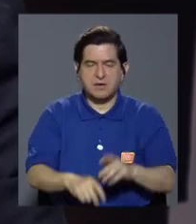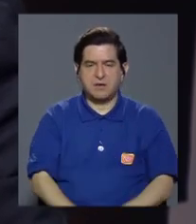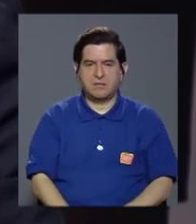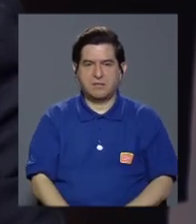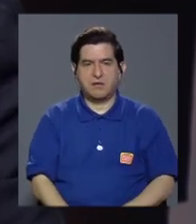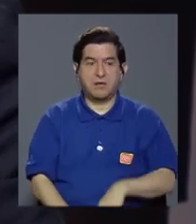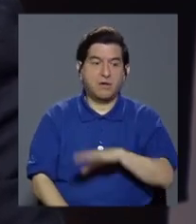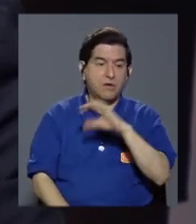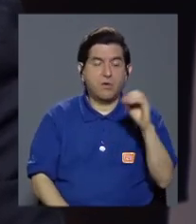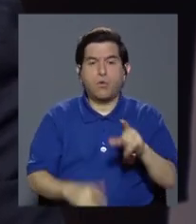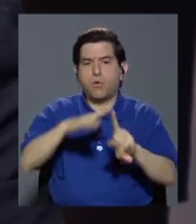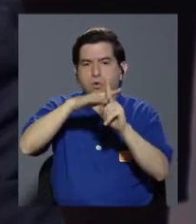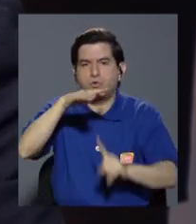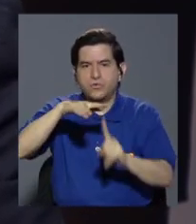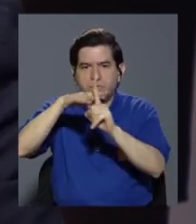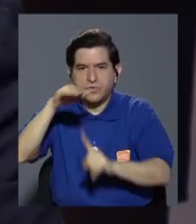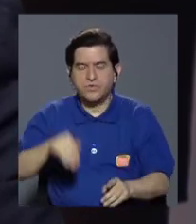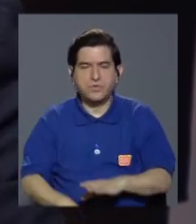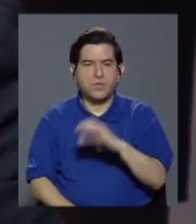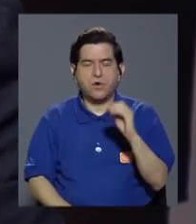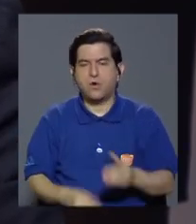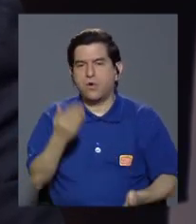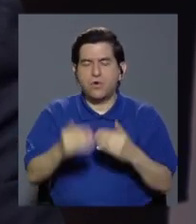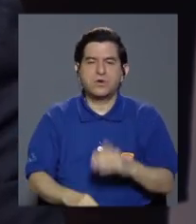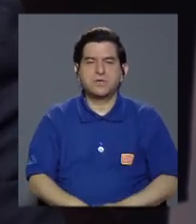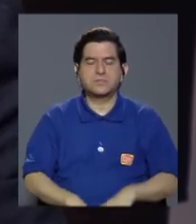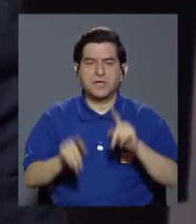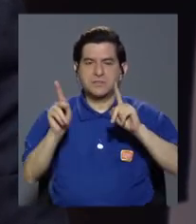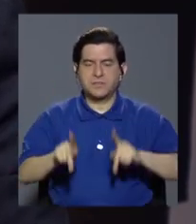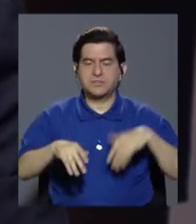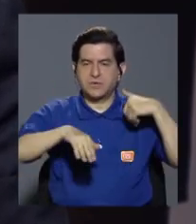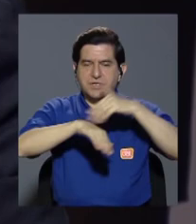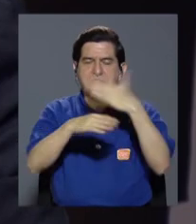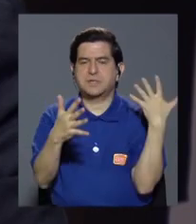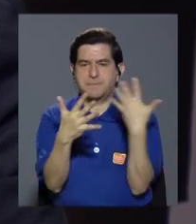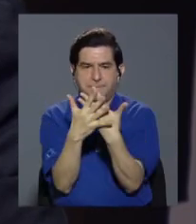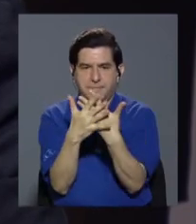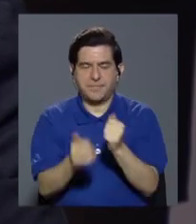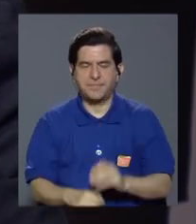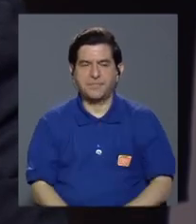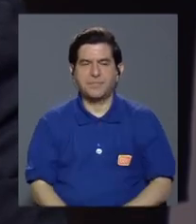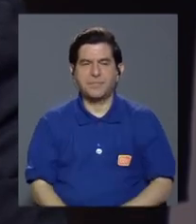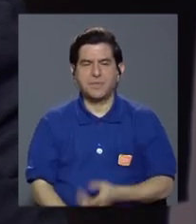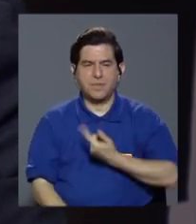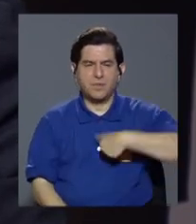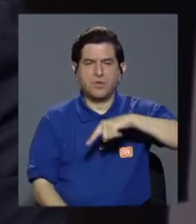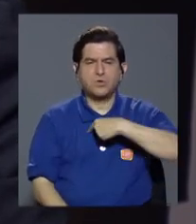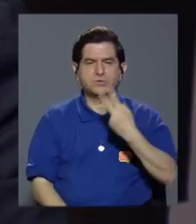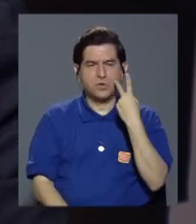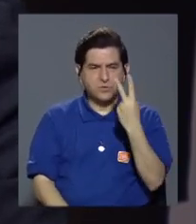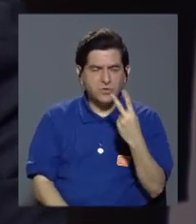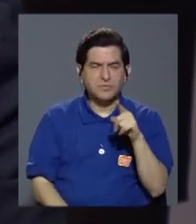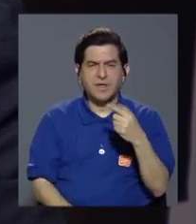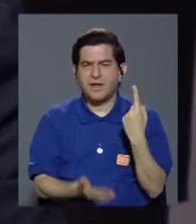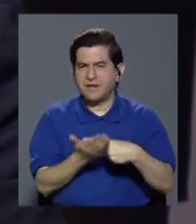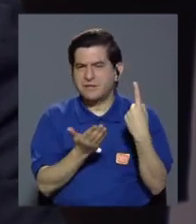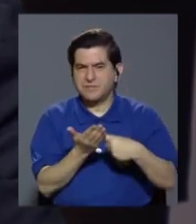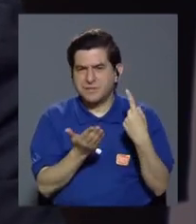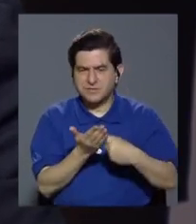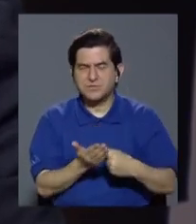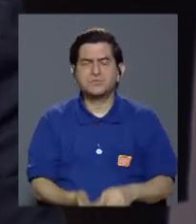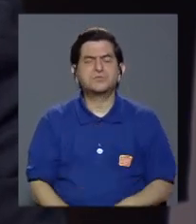a desapariciones forzadas aplicaciones arbitrales de la libertad etc quizás lo que nosotros vamos a tener que ver y esa es una discusión académica